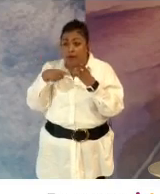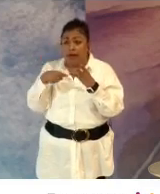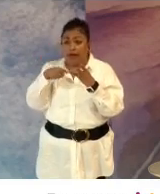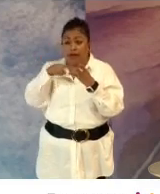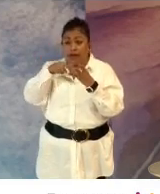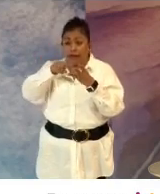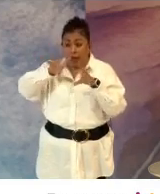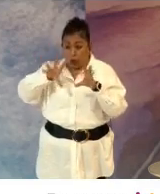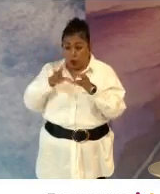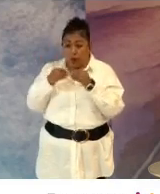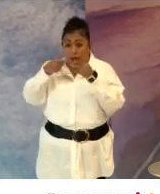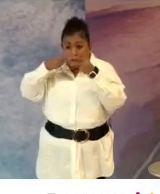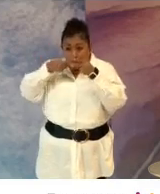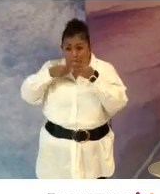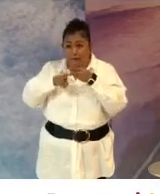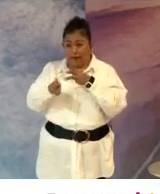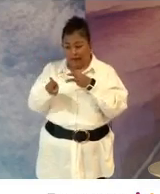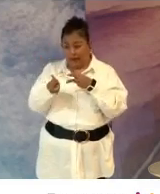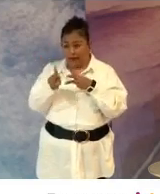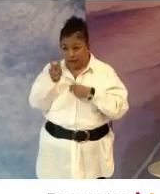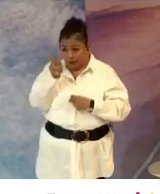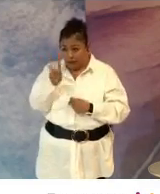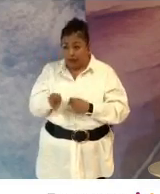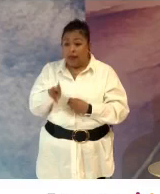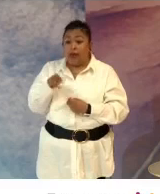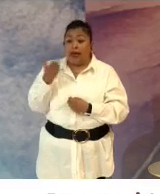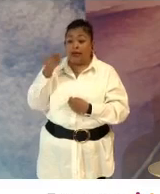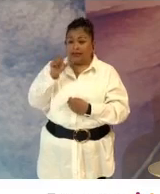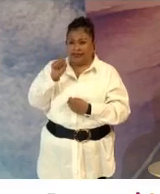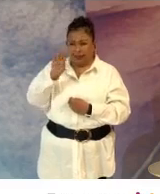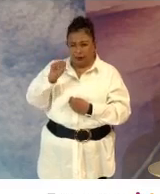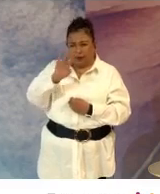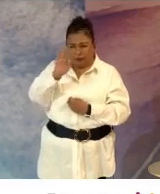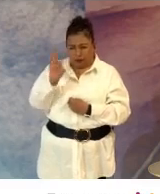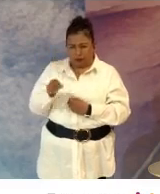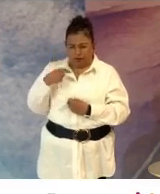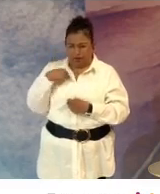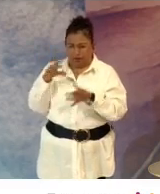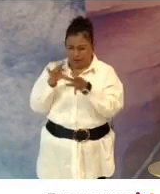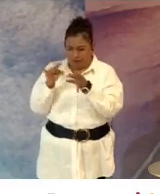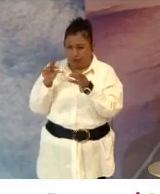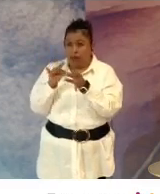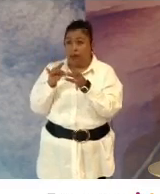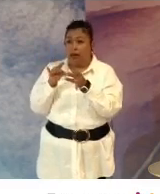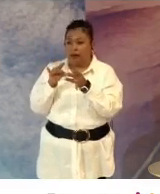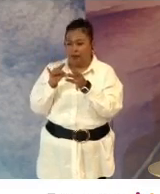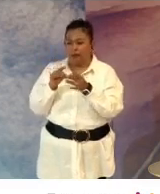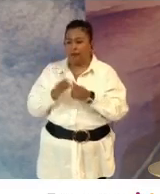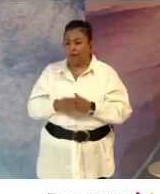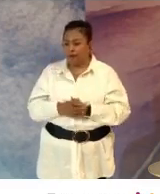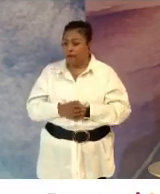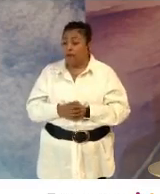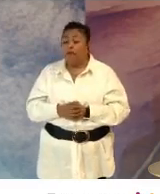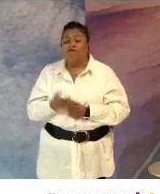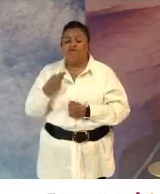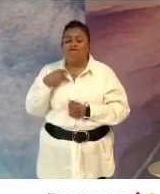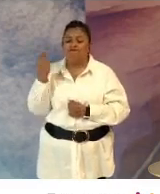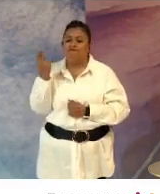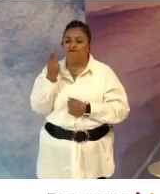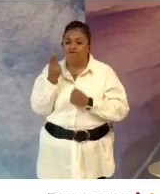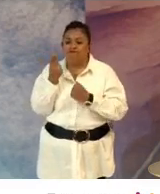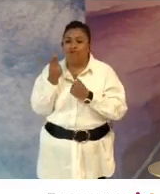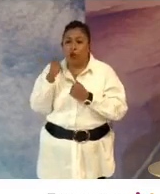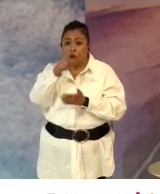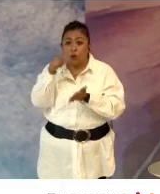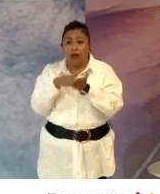todo esto y para activar el 69% que mencionaba, necesitamos